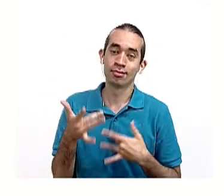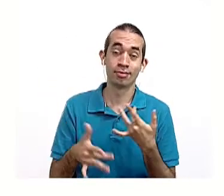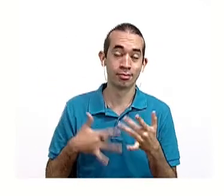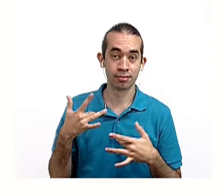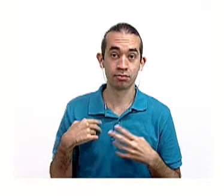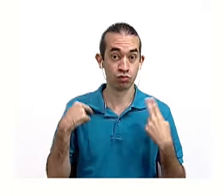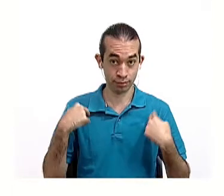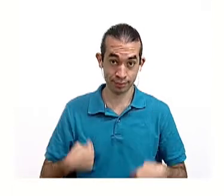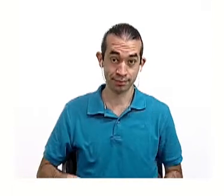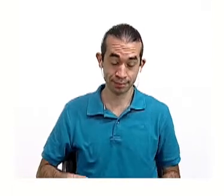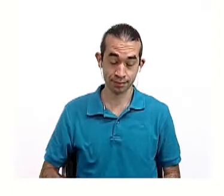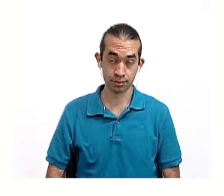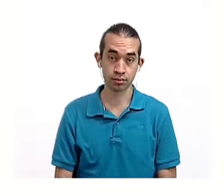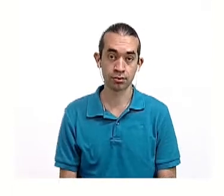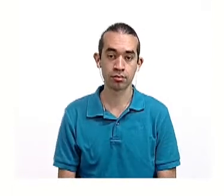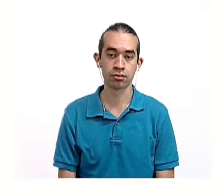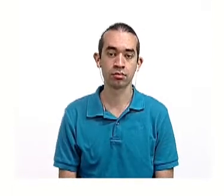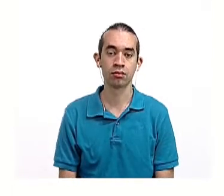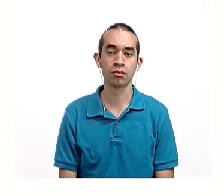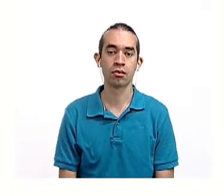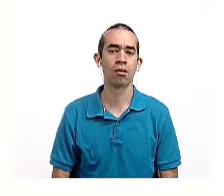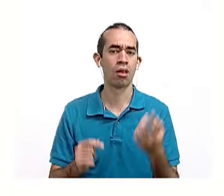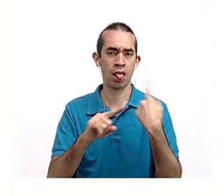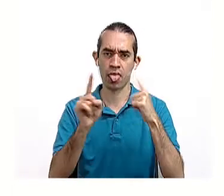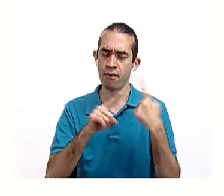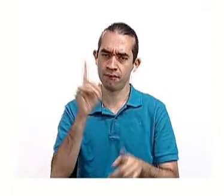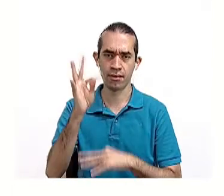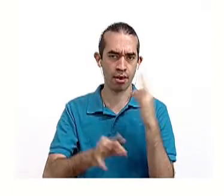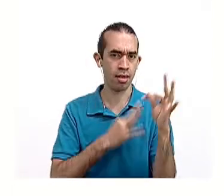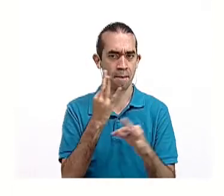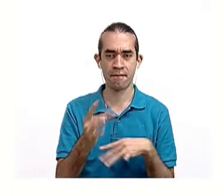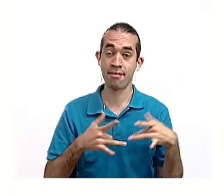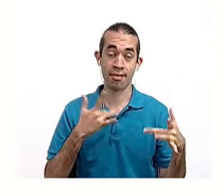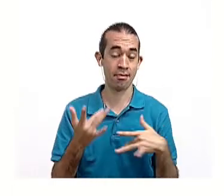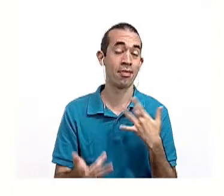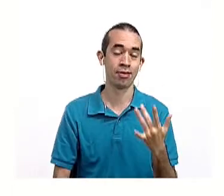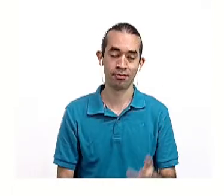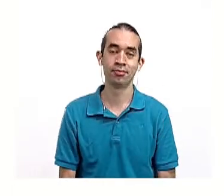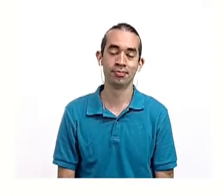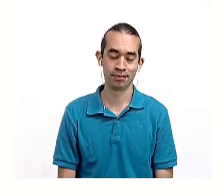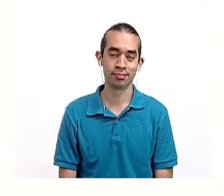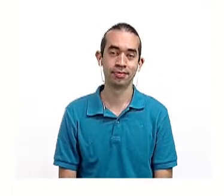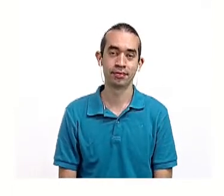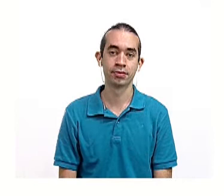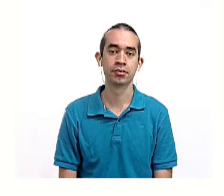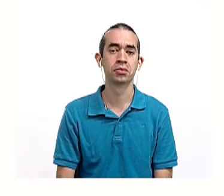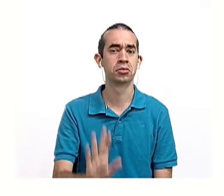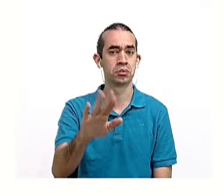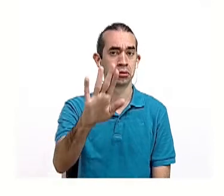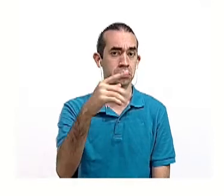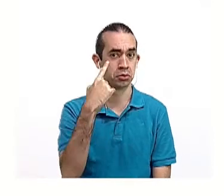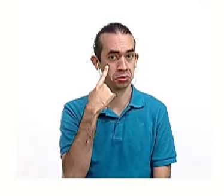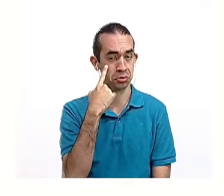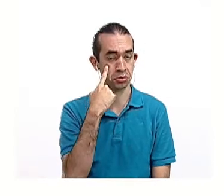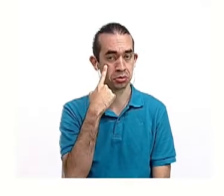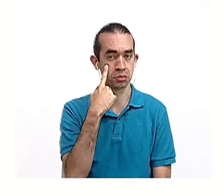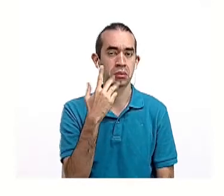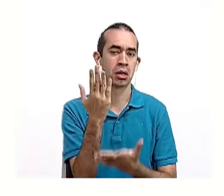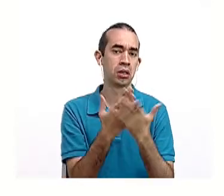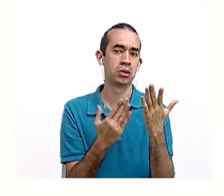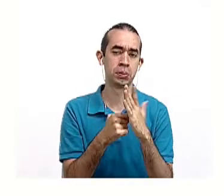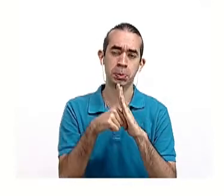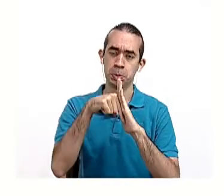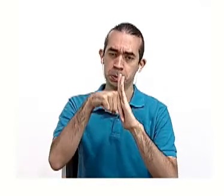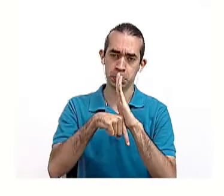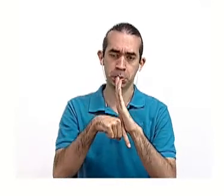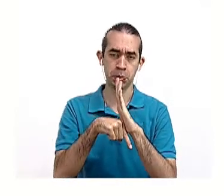humano, pero todo tipo de sentimientos, ya lo verán. ¿Qué les parece si profundizamos un